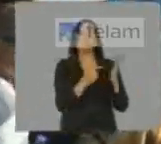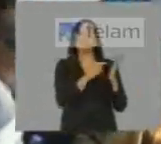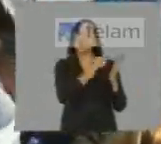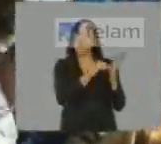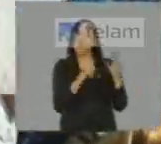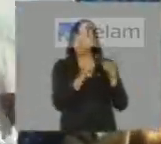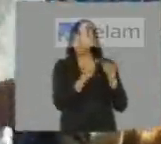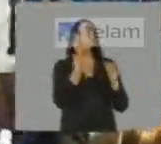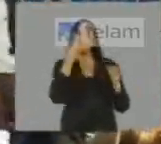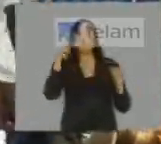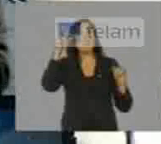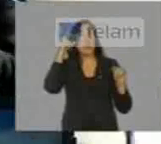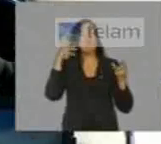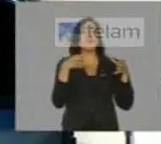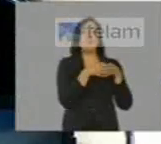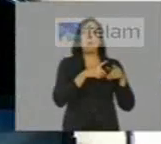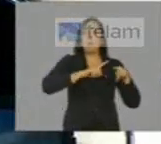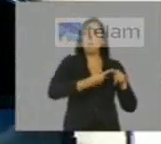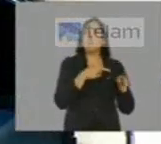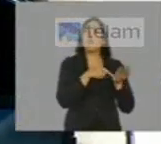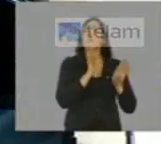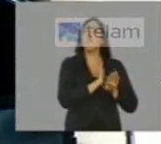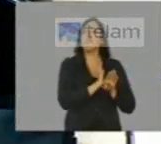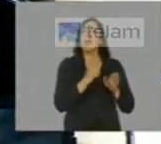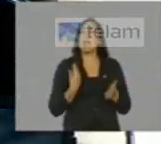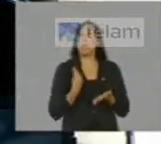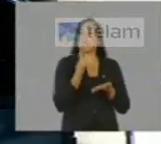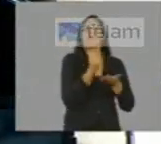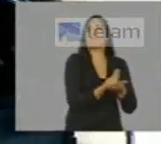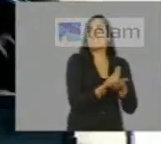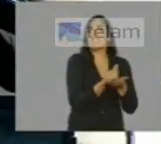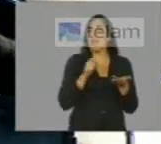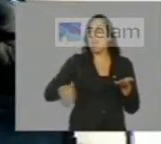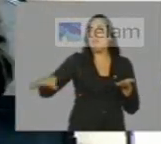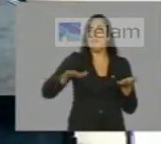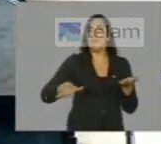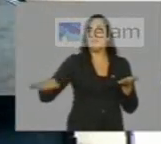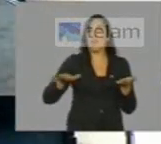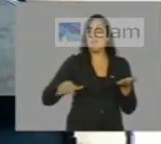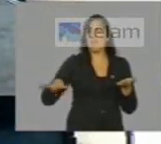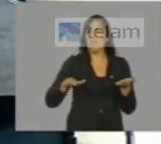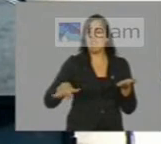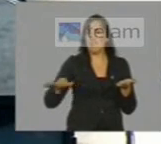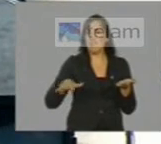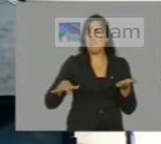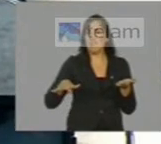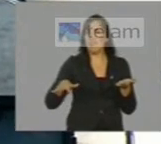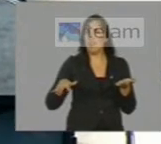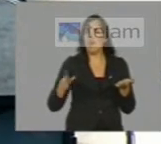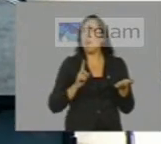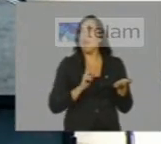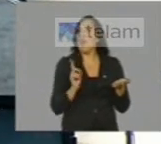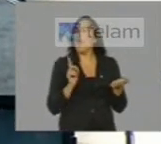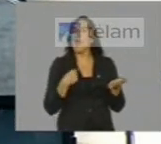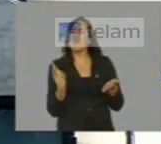38 como los únicos representantes institucionales del pueblo. No fue una introducción